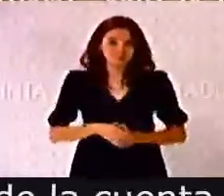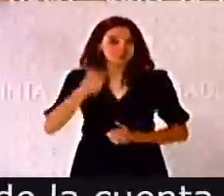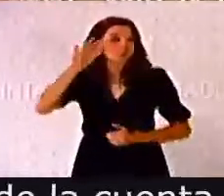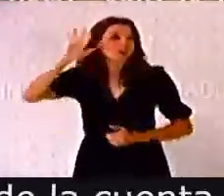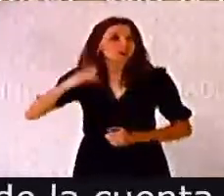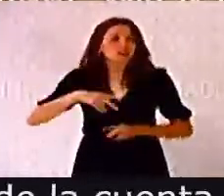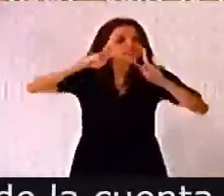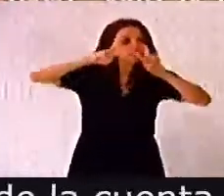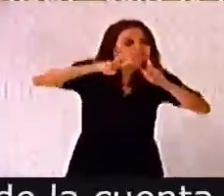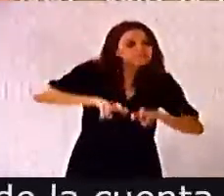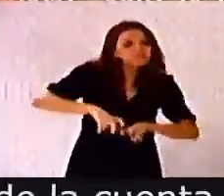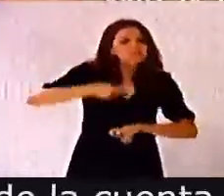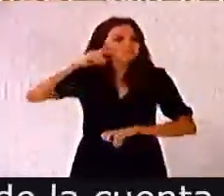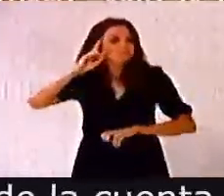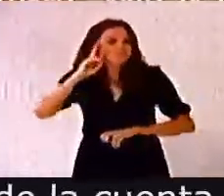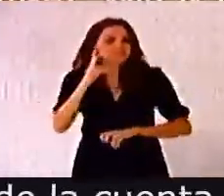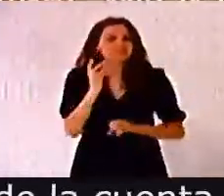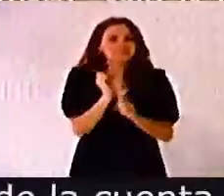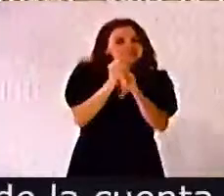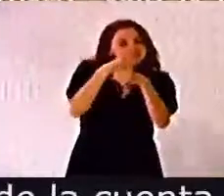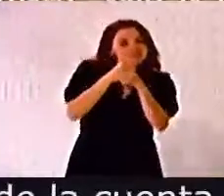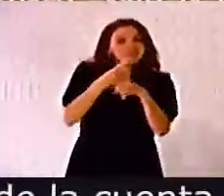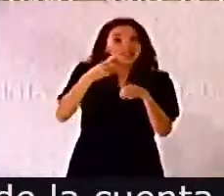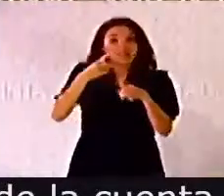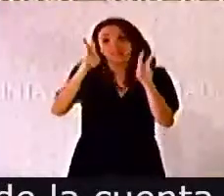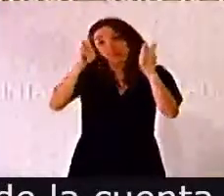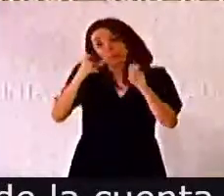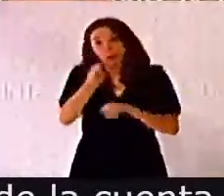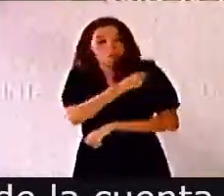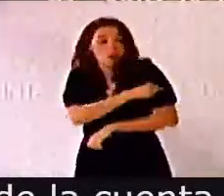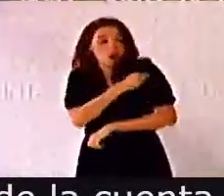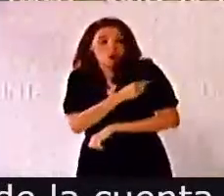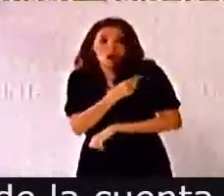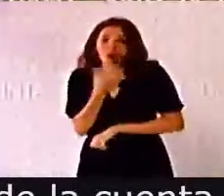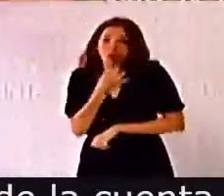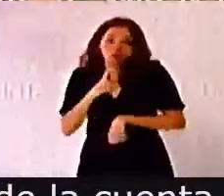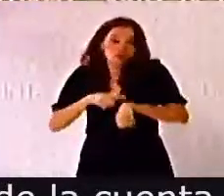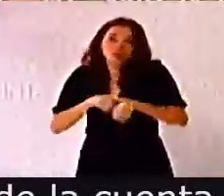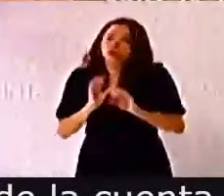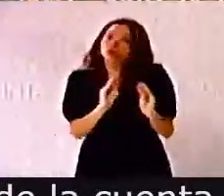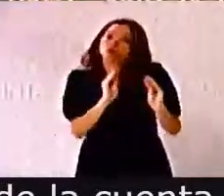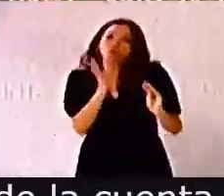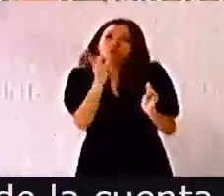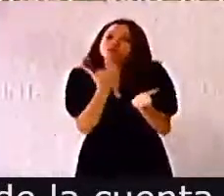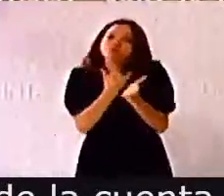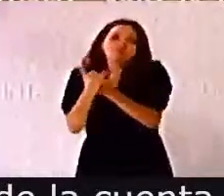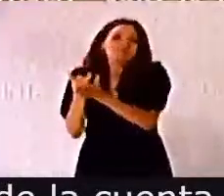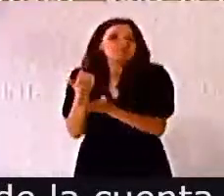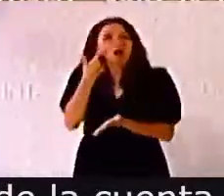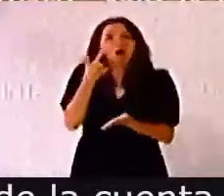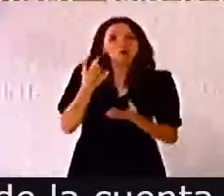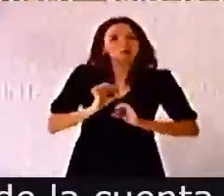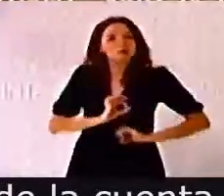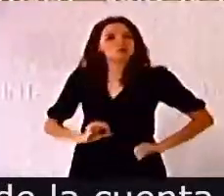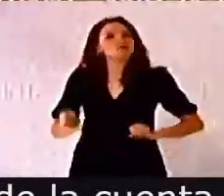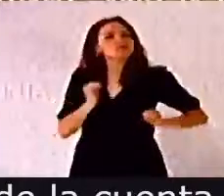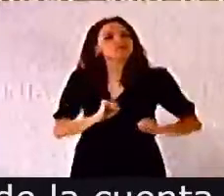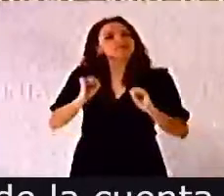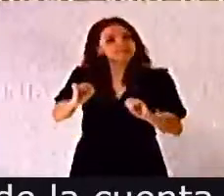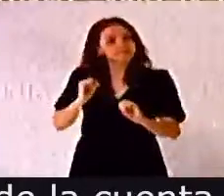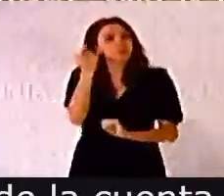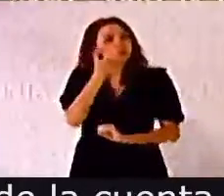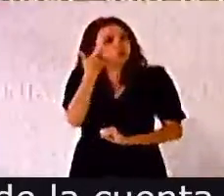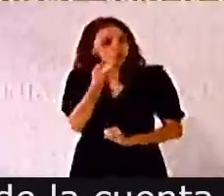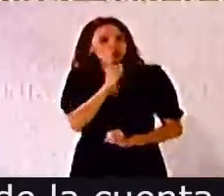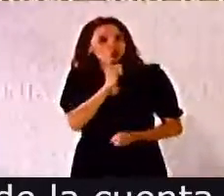tarda el tiempo que tiene que tardar porque hay que probarla. Porque hay que probar la inmunidad que produce y cuánto tiempo la produce.